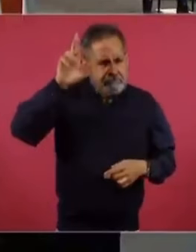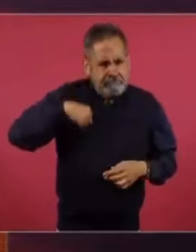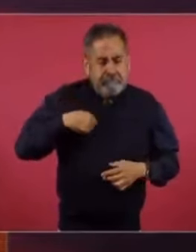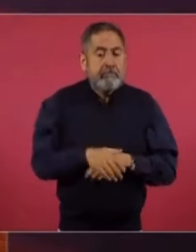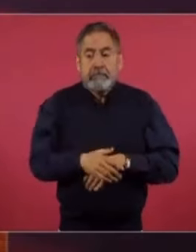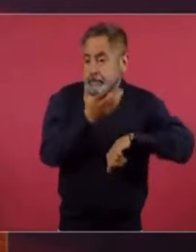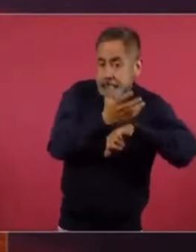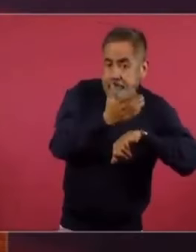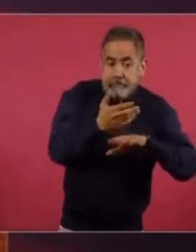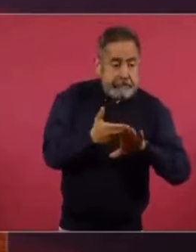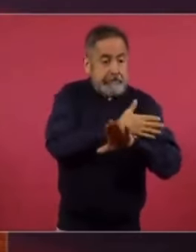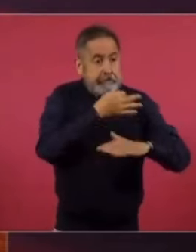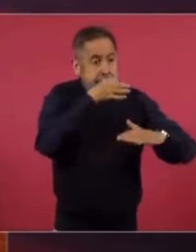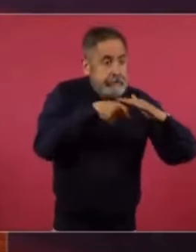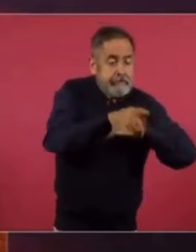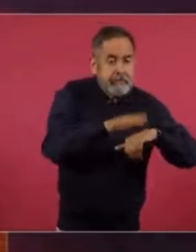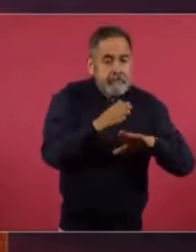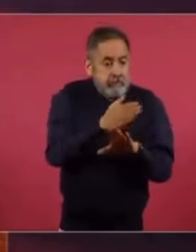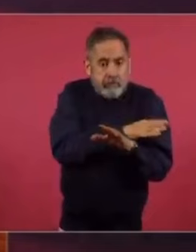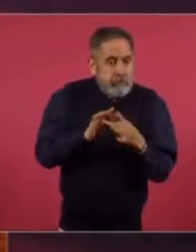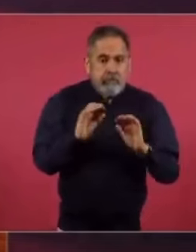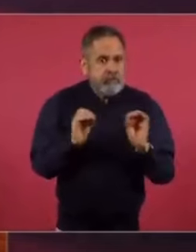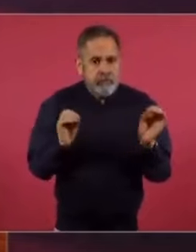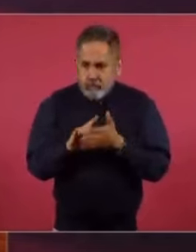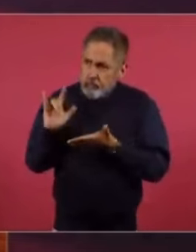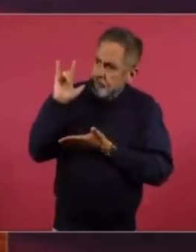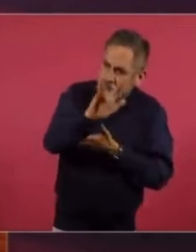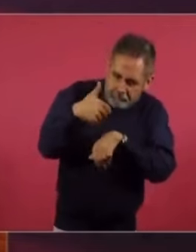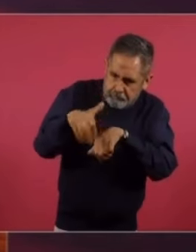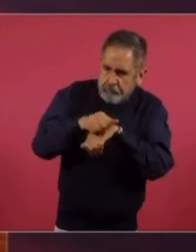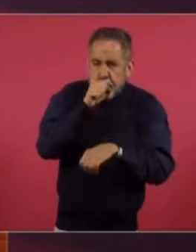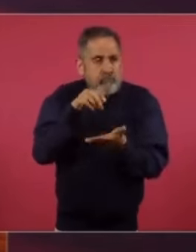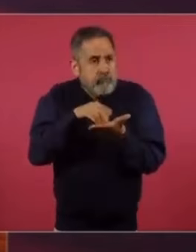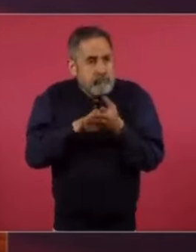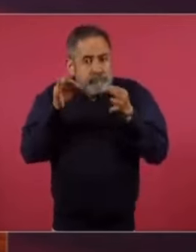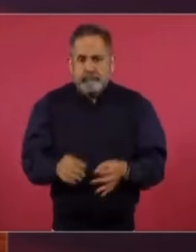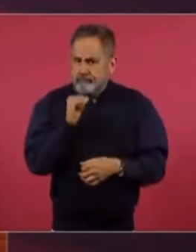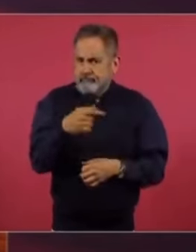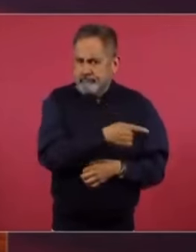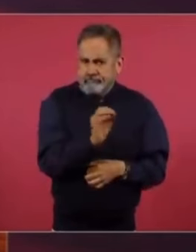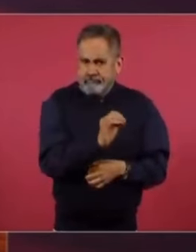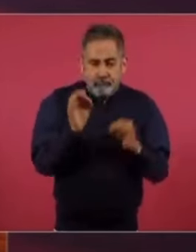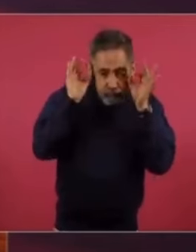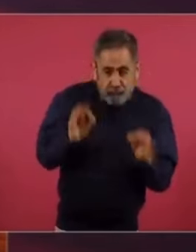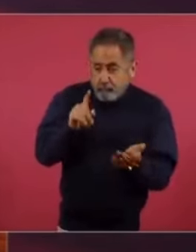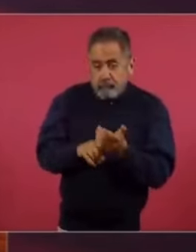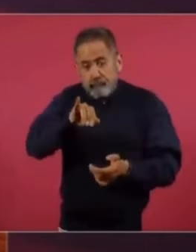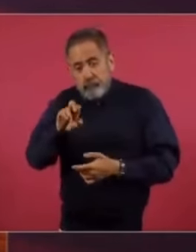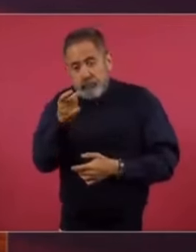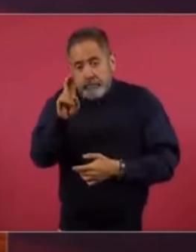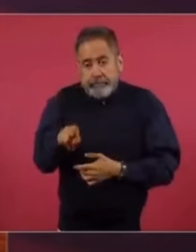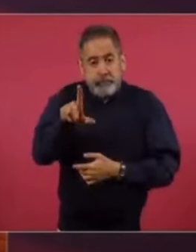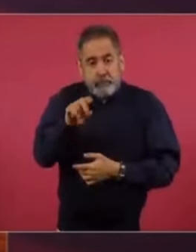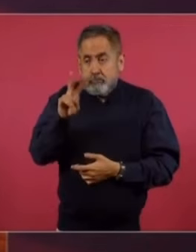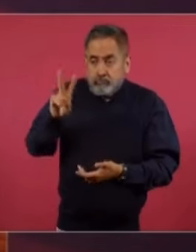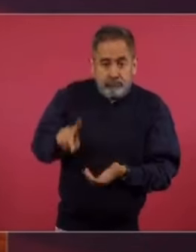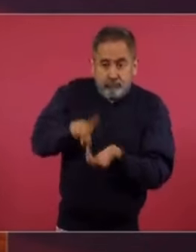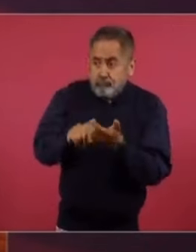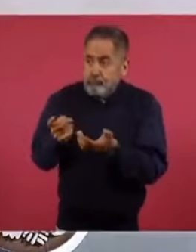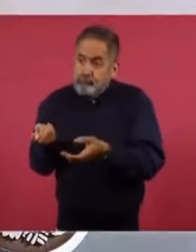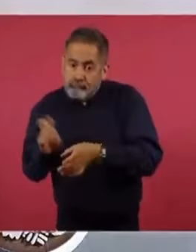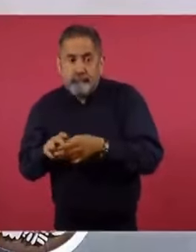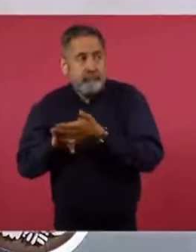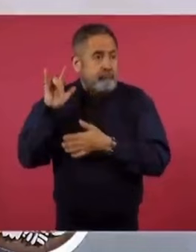no tuvieron un aviso previo de este vuelo y no tuvieron confirmación independiente de que Joaquín Guzmán López efectivamente